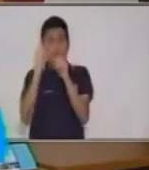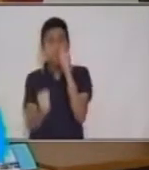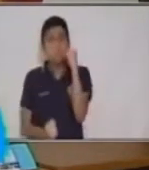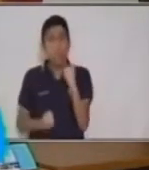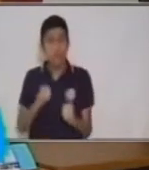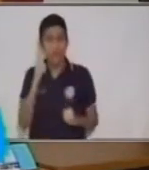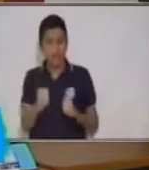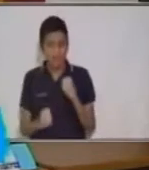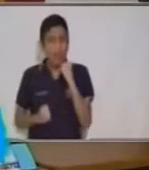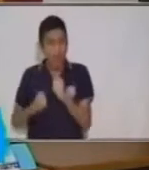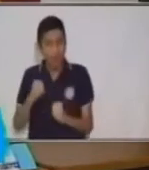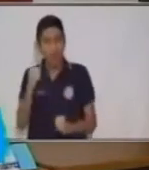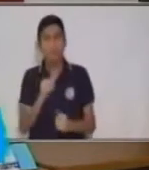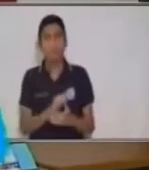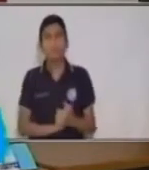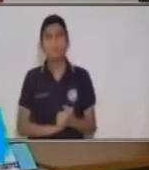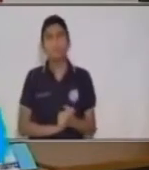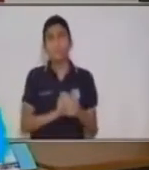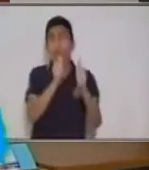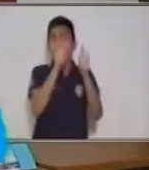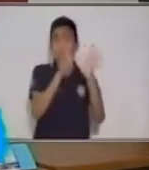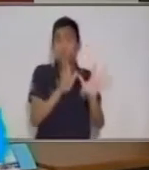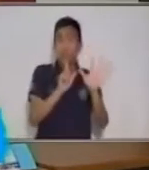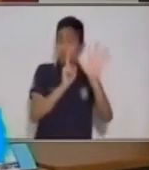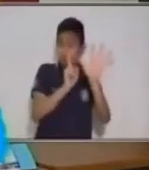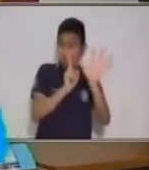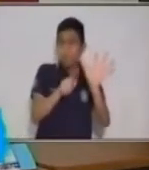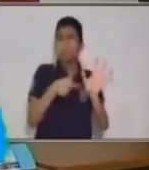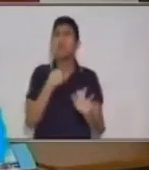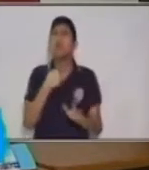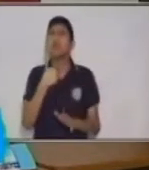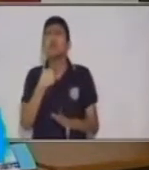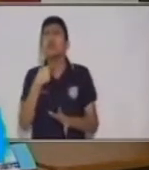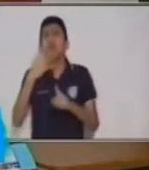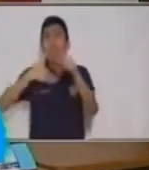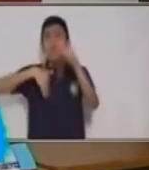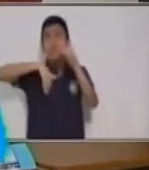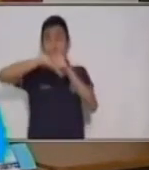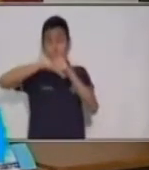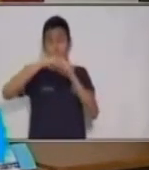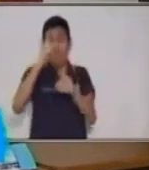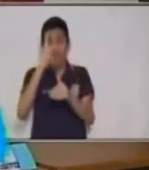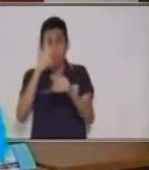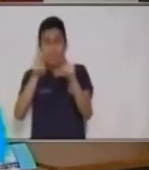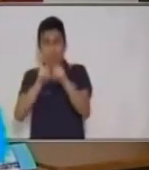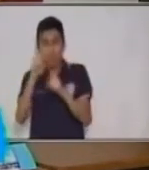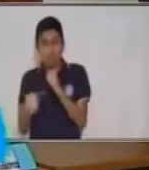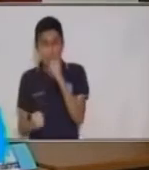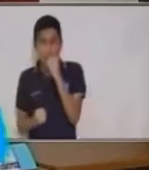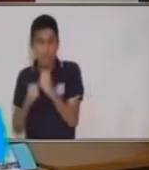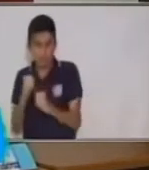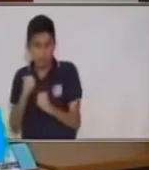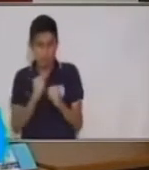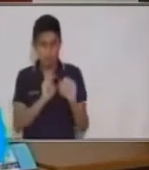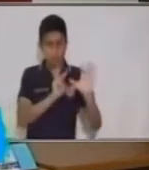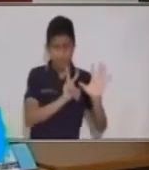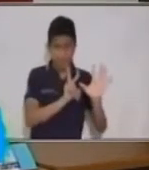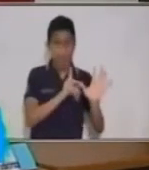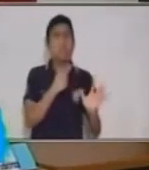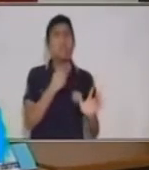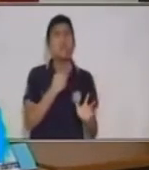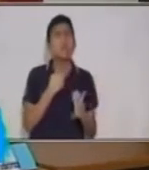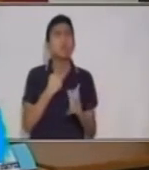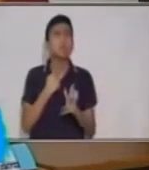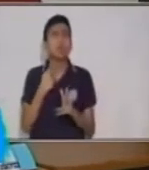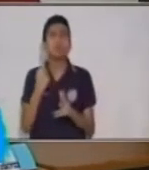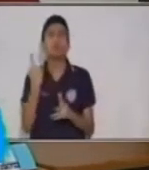maratón. Ah, bueno, el 6. Le gusta el fútbol y la maratón. El 7. Le